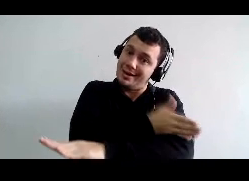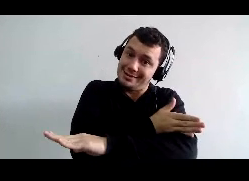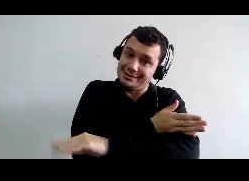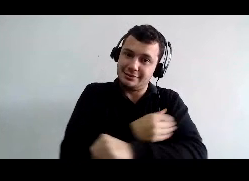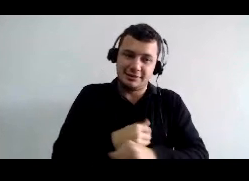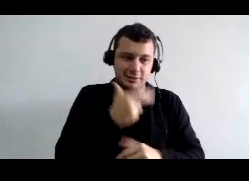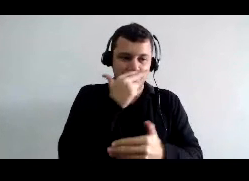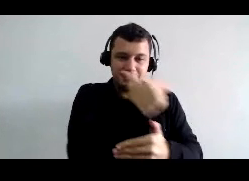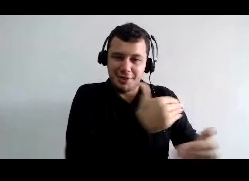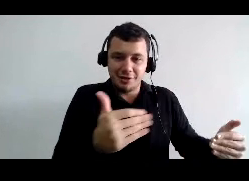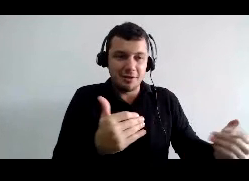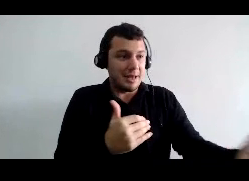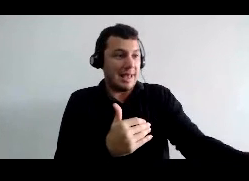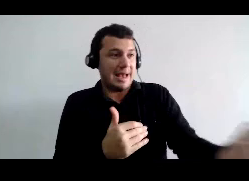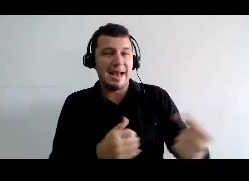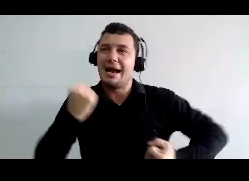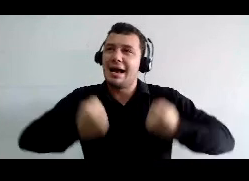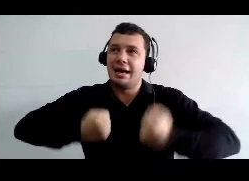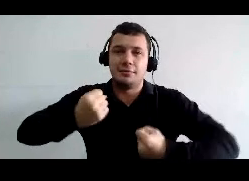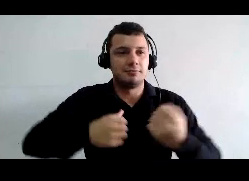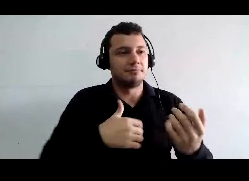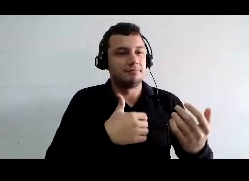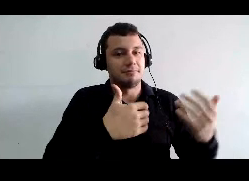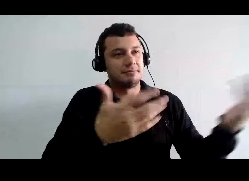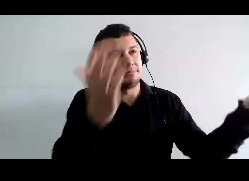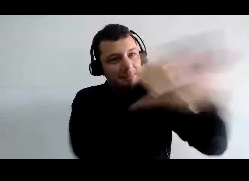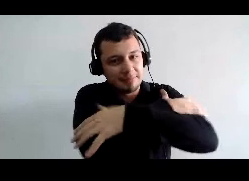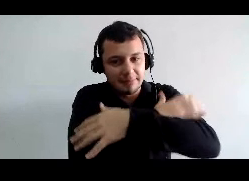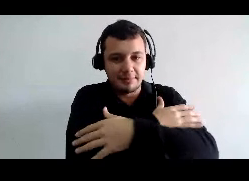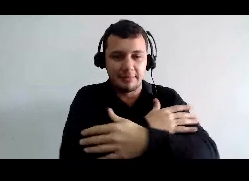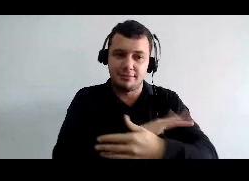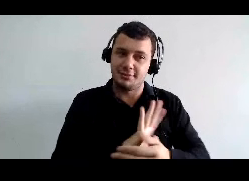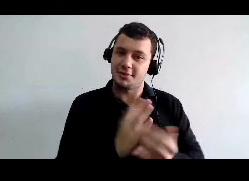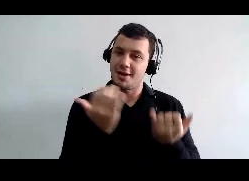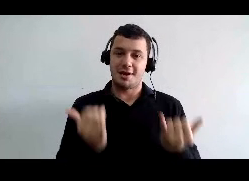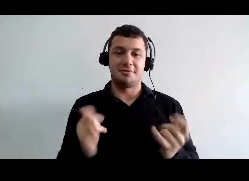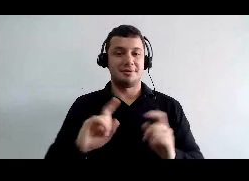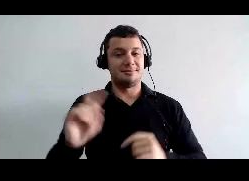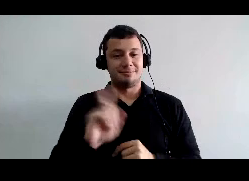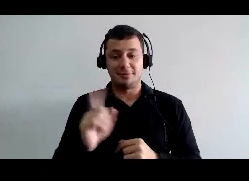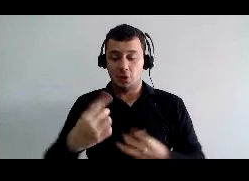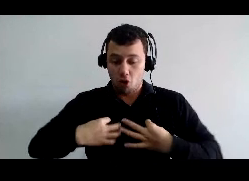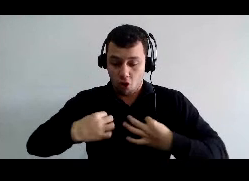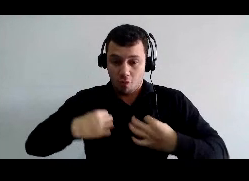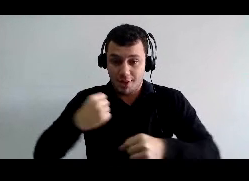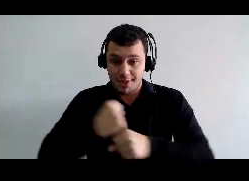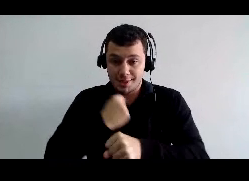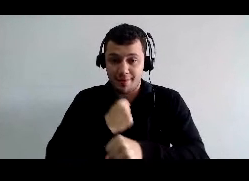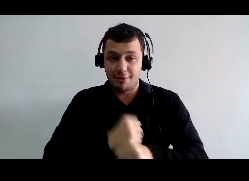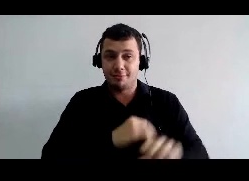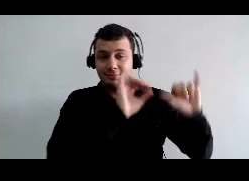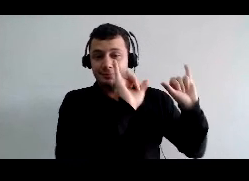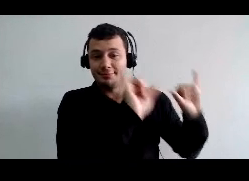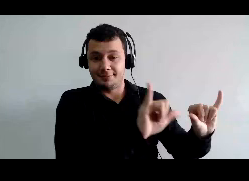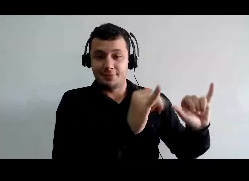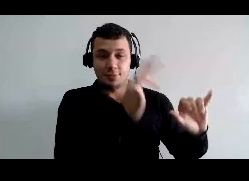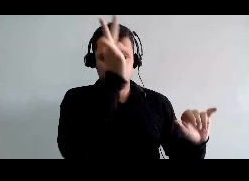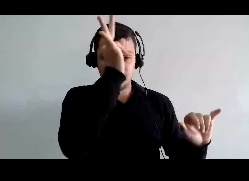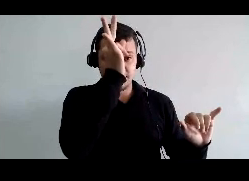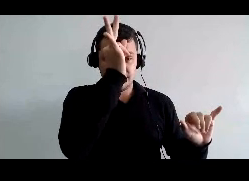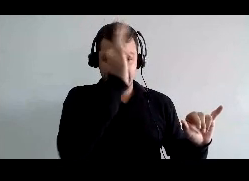la recomendación es que la ropa con la que trabaje se quede en la institución y se lave en la institución.